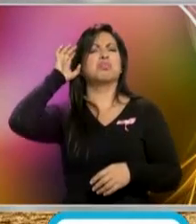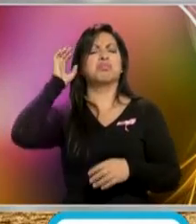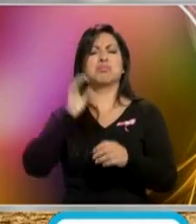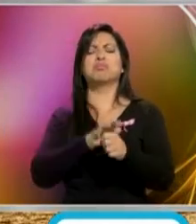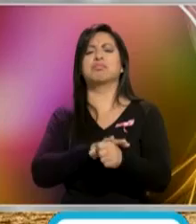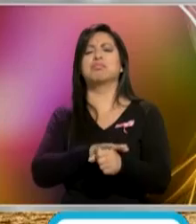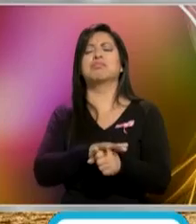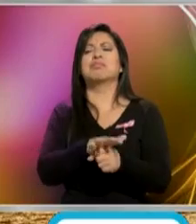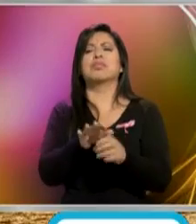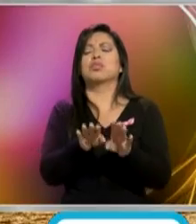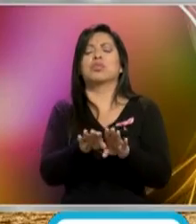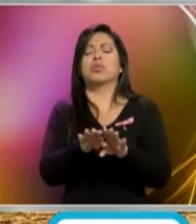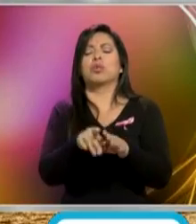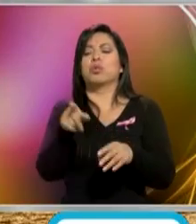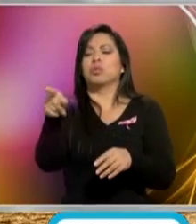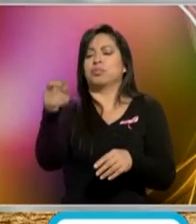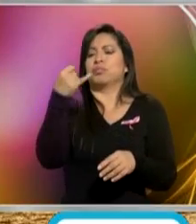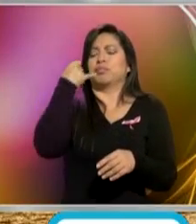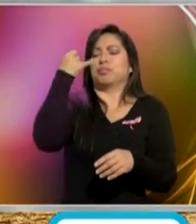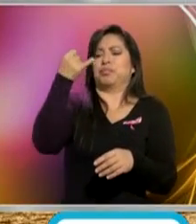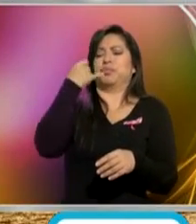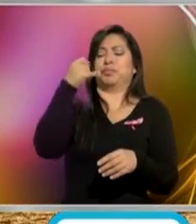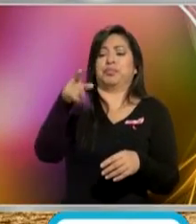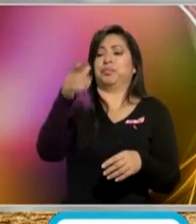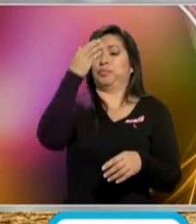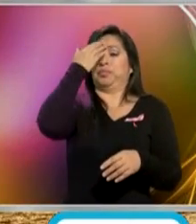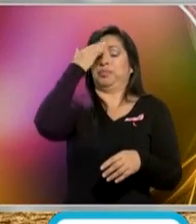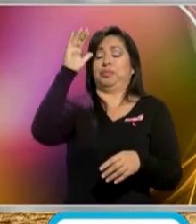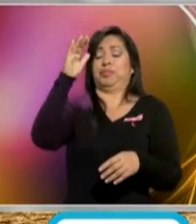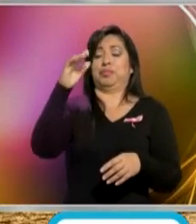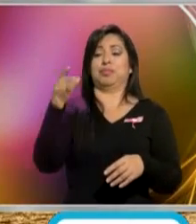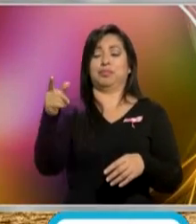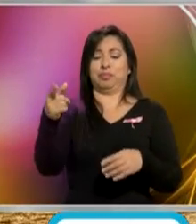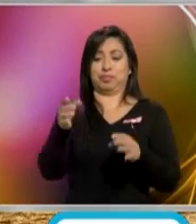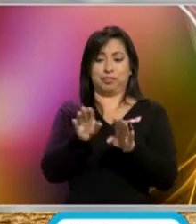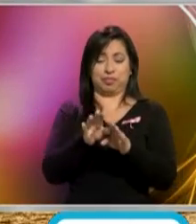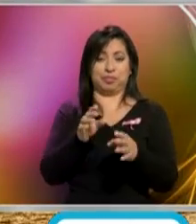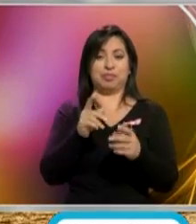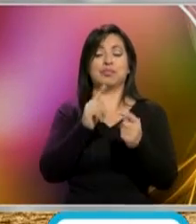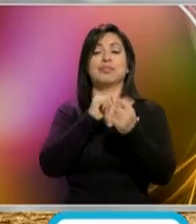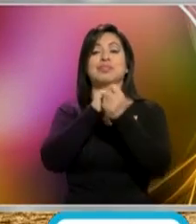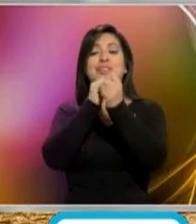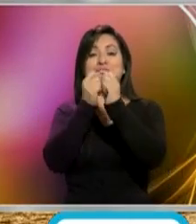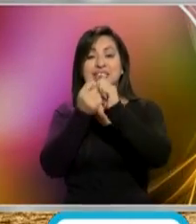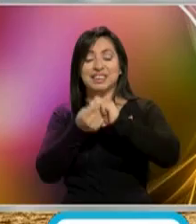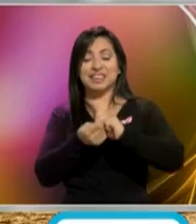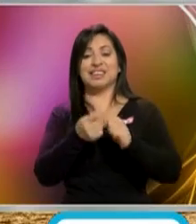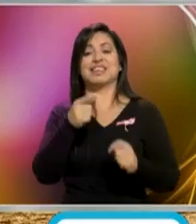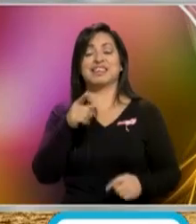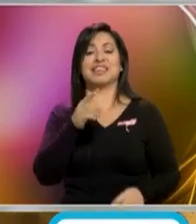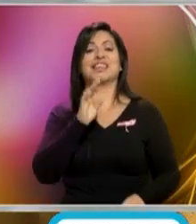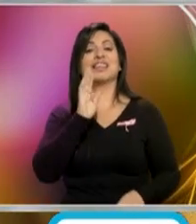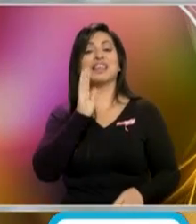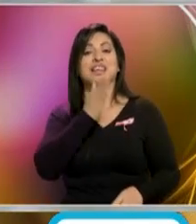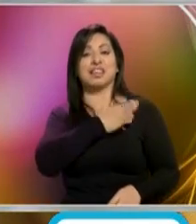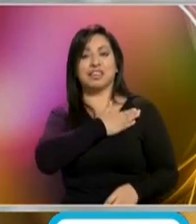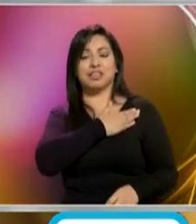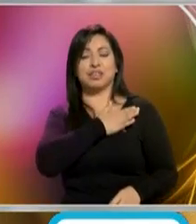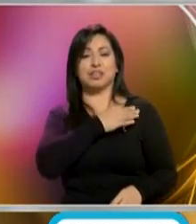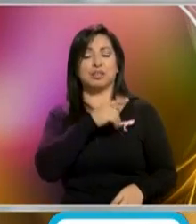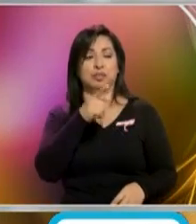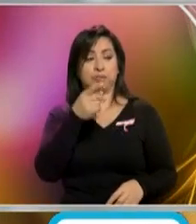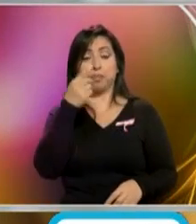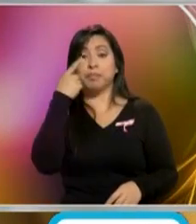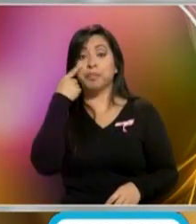un idioma distinto que no fuera el español. Y ahorita que estoy hablando, si se acerca la cámara, No. están viendo que tan pronto estoy